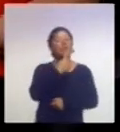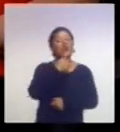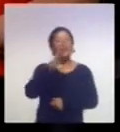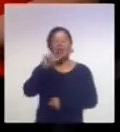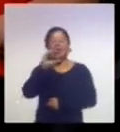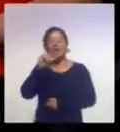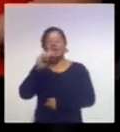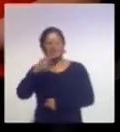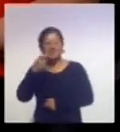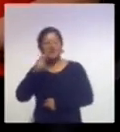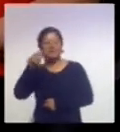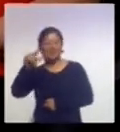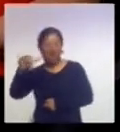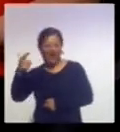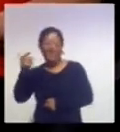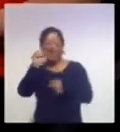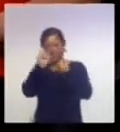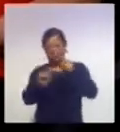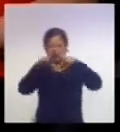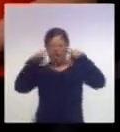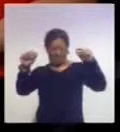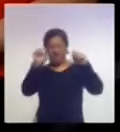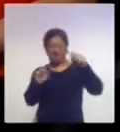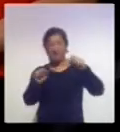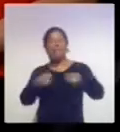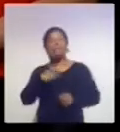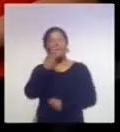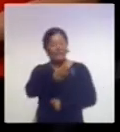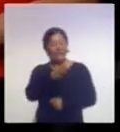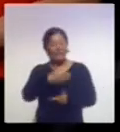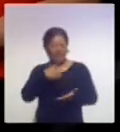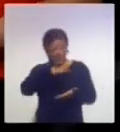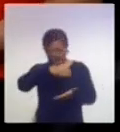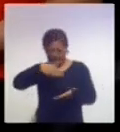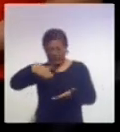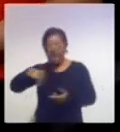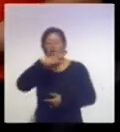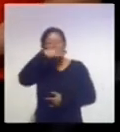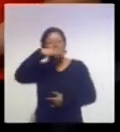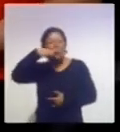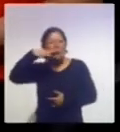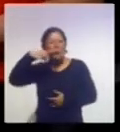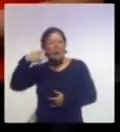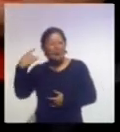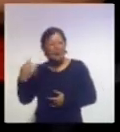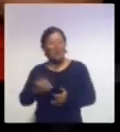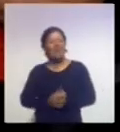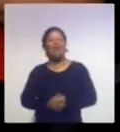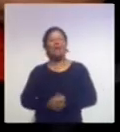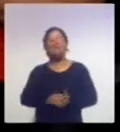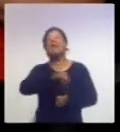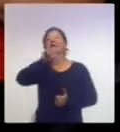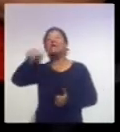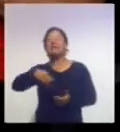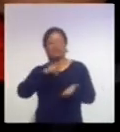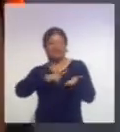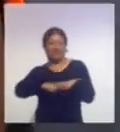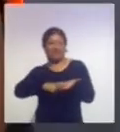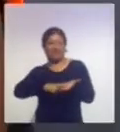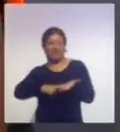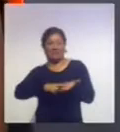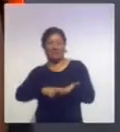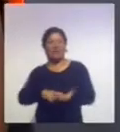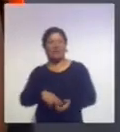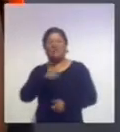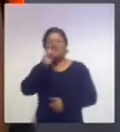zona arqueológica que está al sur del estado. Bien. Estas las pintamos con un chilito guajillo, uh-huh, después hicimos las verdes, que representan